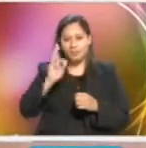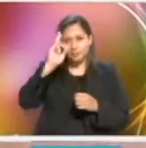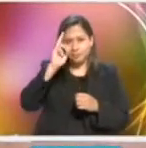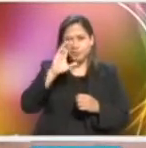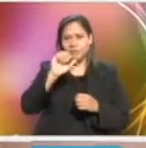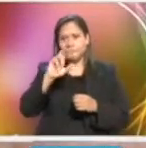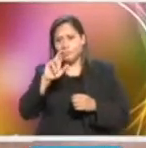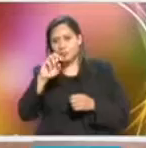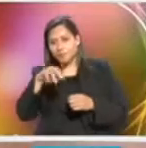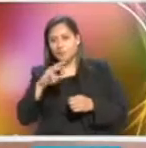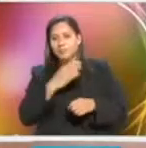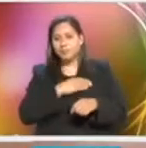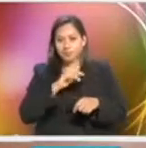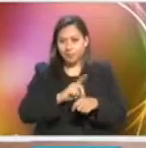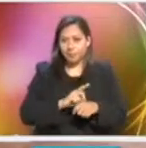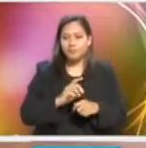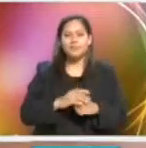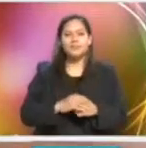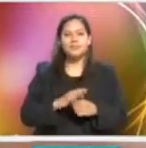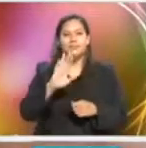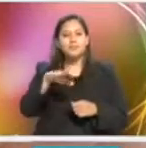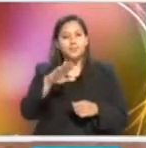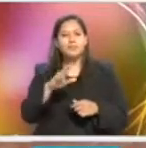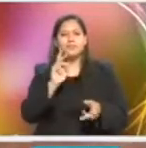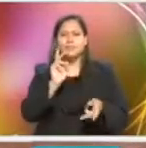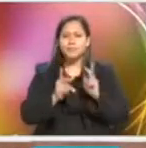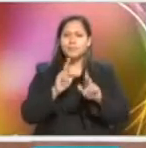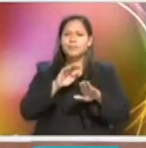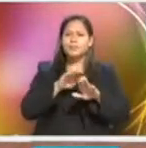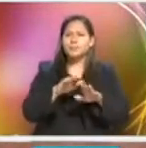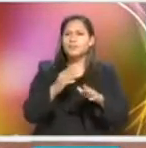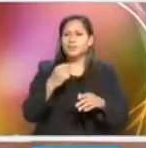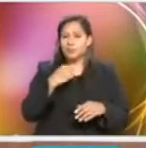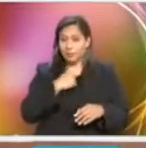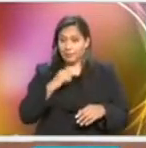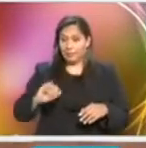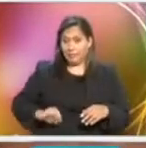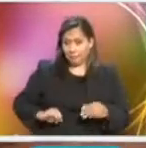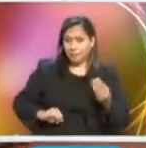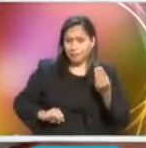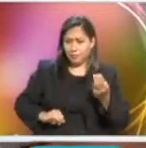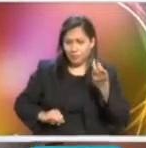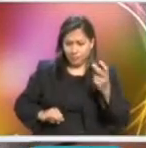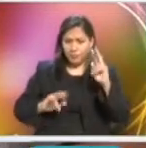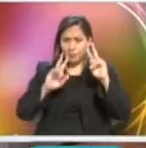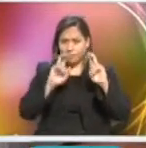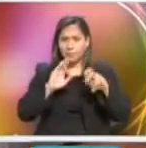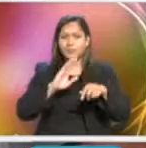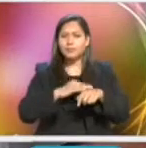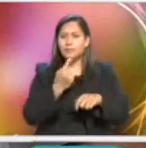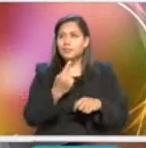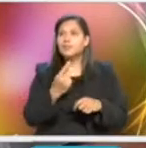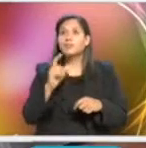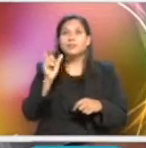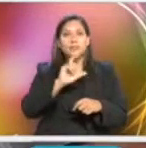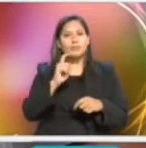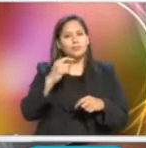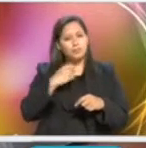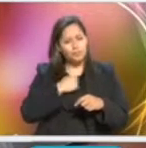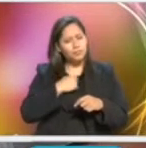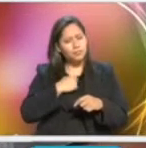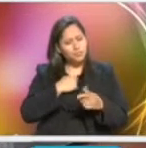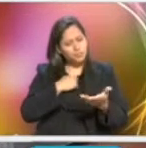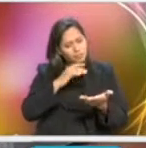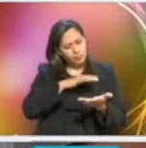Hola Carmen, buen día. Hola Maribel, buenos días. Oye, platícanos, a mí me interesa mucho este tema porque cuando estaba leyendo que